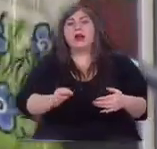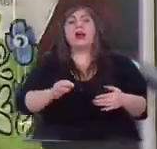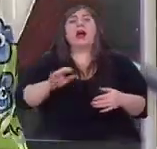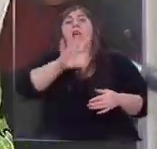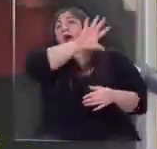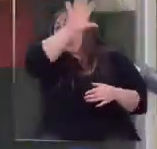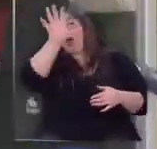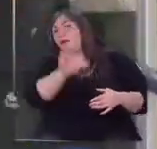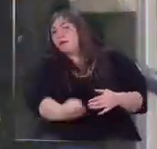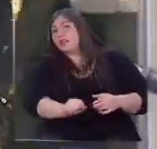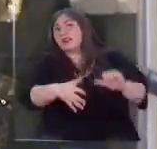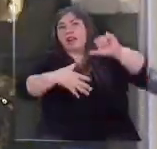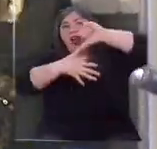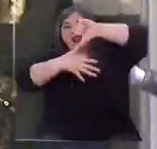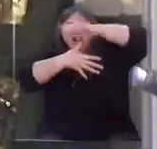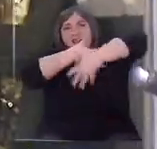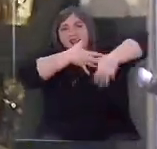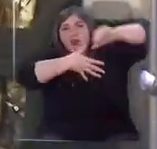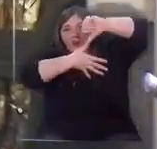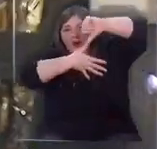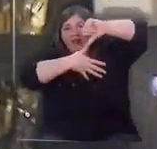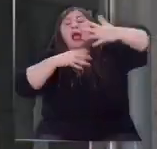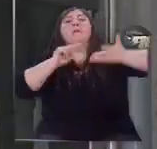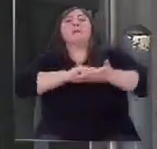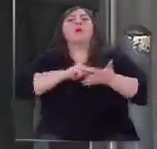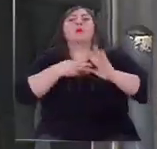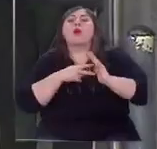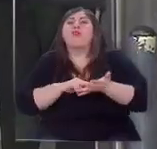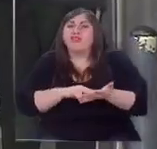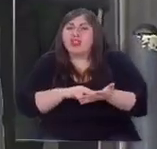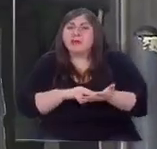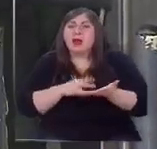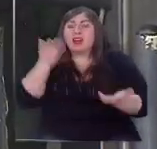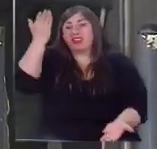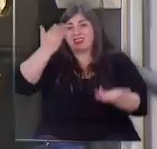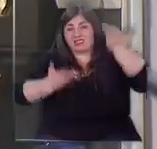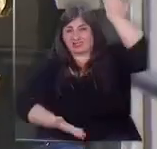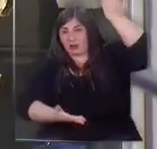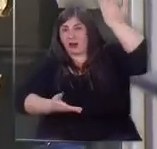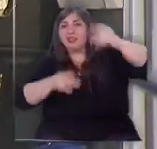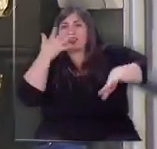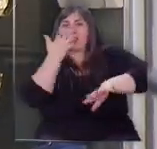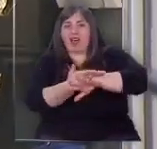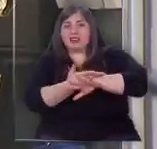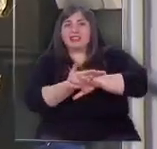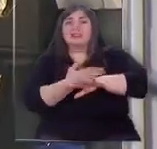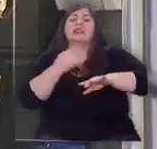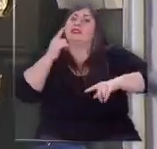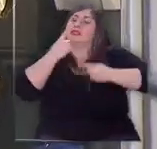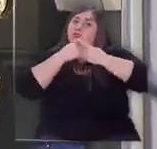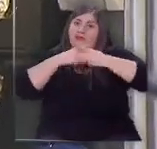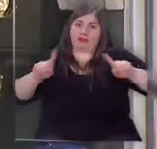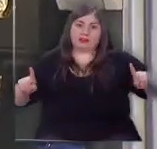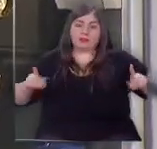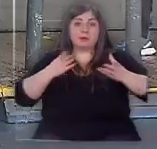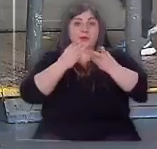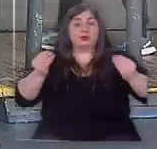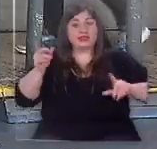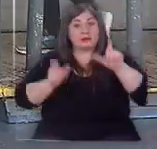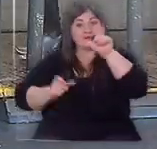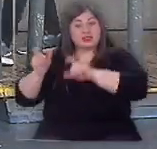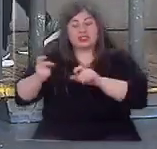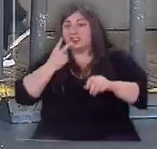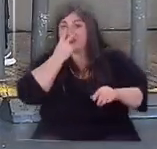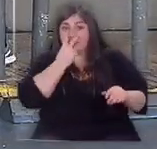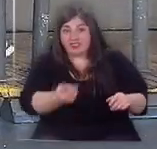África y Latinoamérica, por las desigualdades que tienen, iban a ser un escenario totalmente distinto. Lo que mucha gente percibe